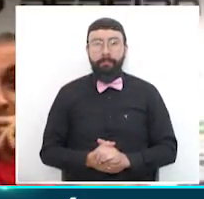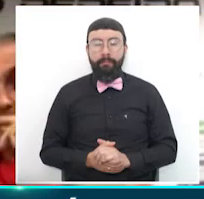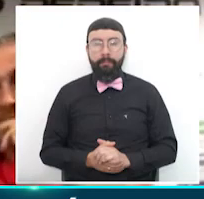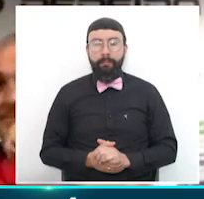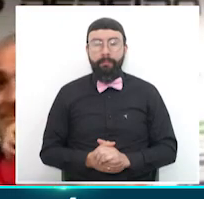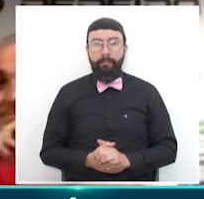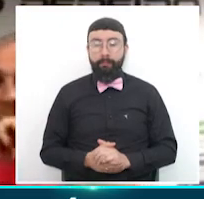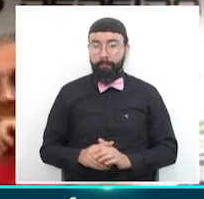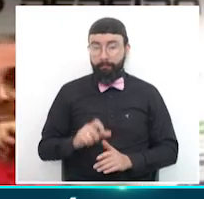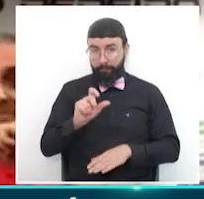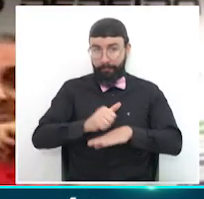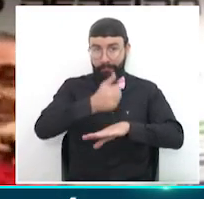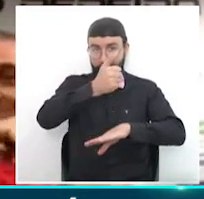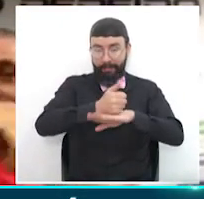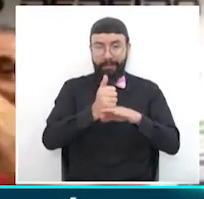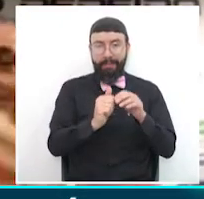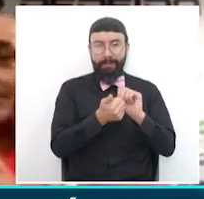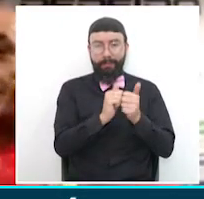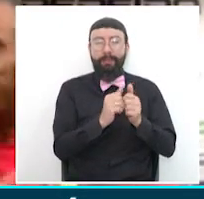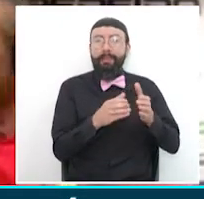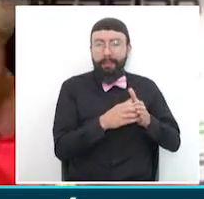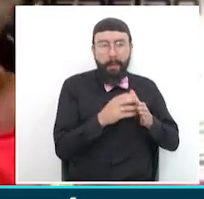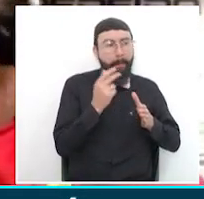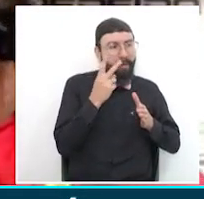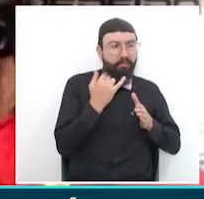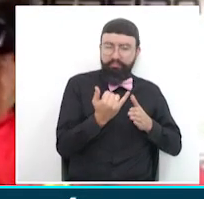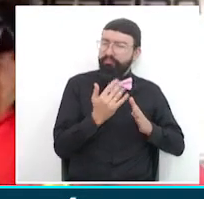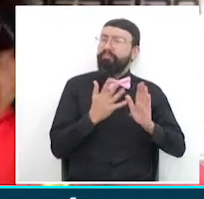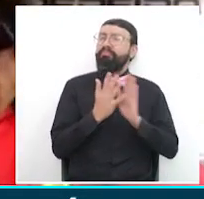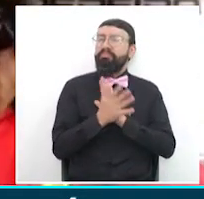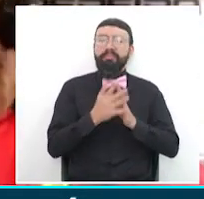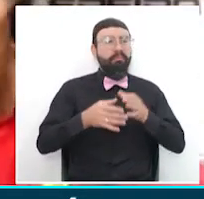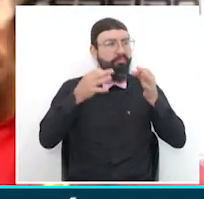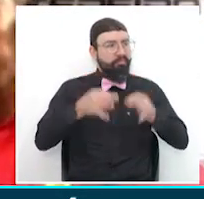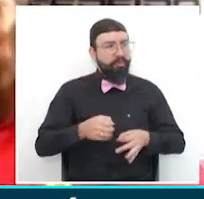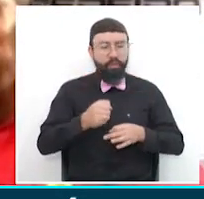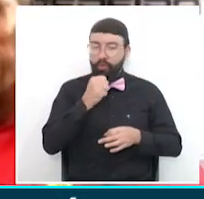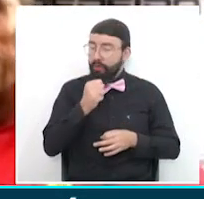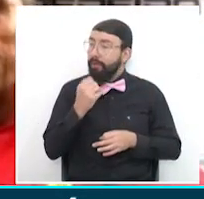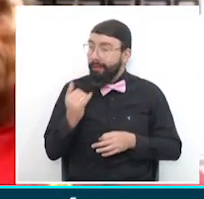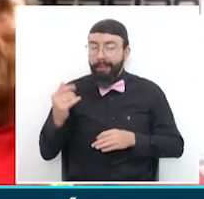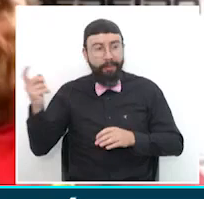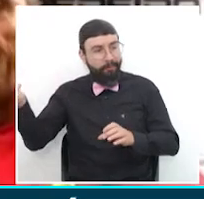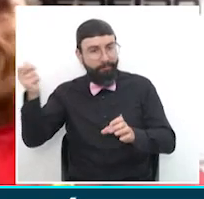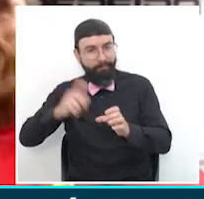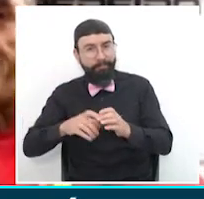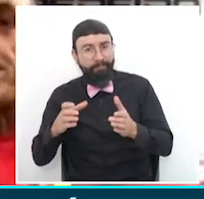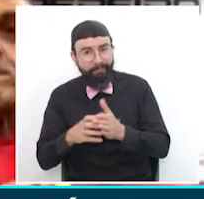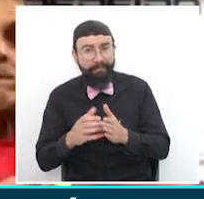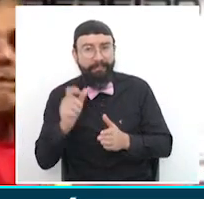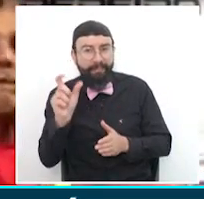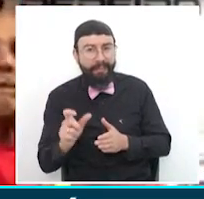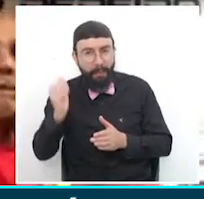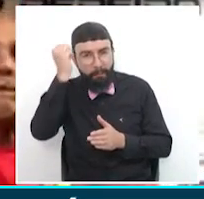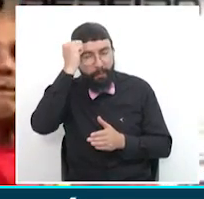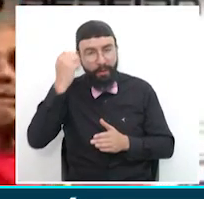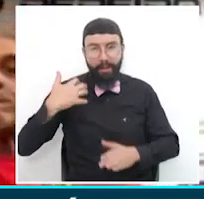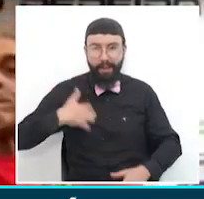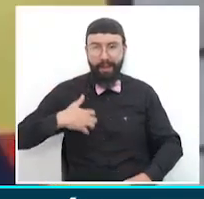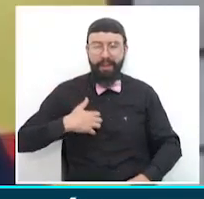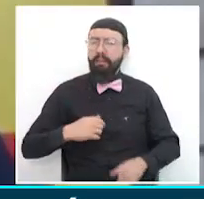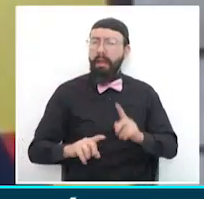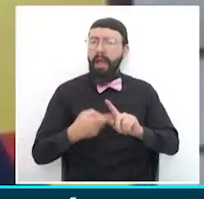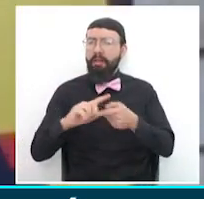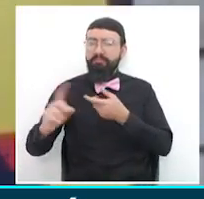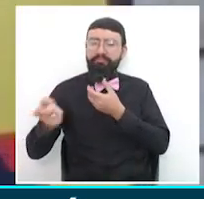El gerente deportivo del cuadro pereirano confirmó la noticia sobre el contrato del entrenador argentino y sus